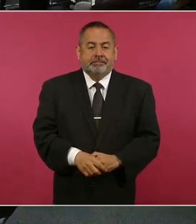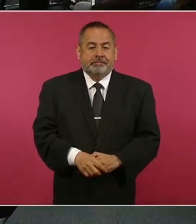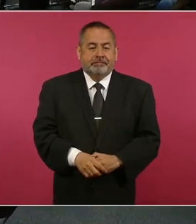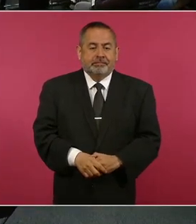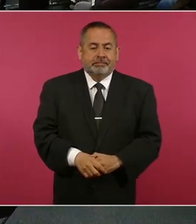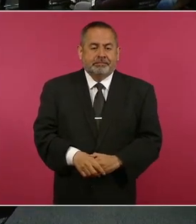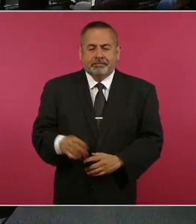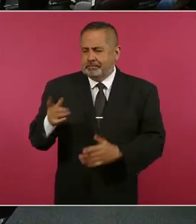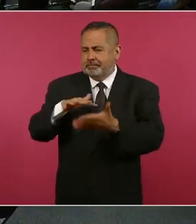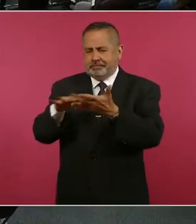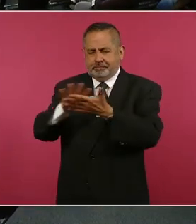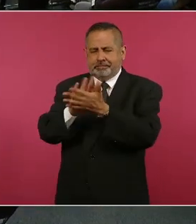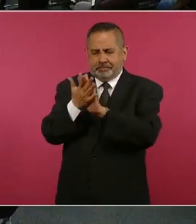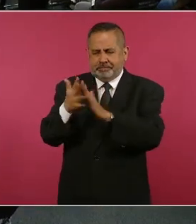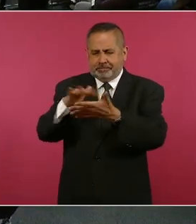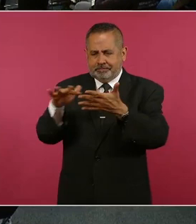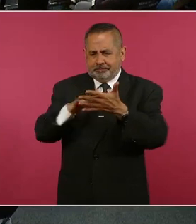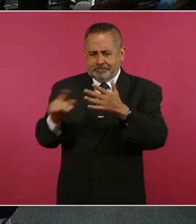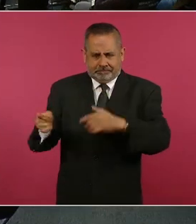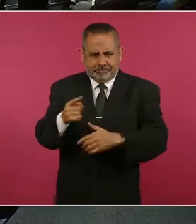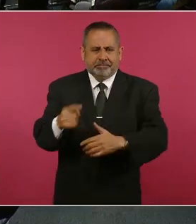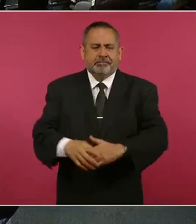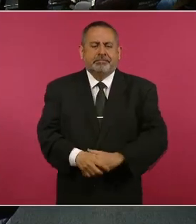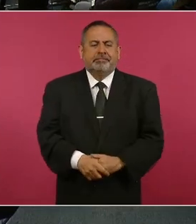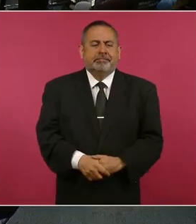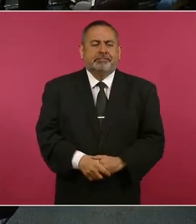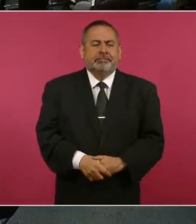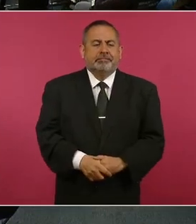¿por qué no lees la nota?